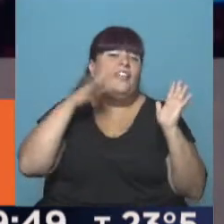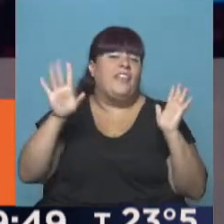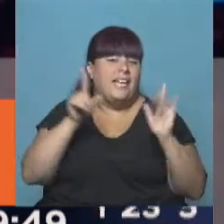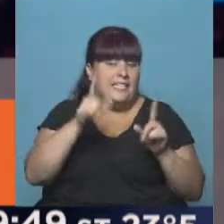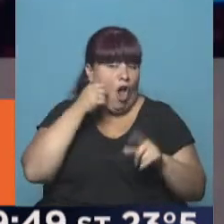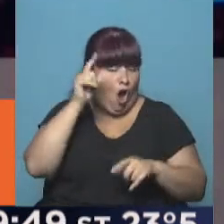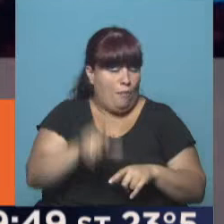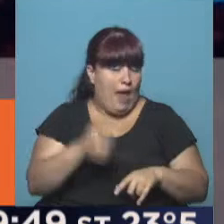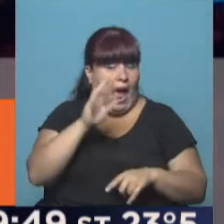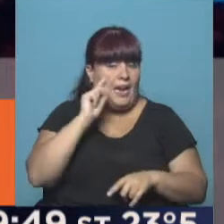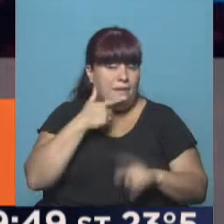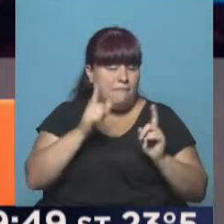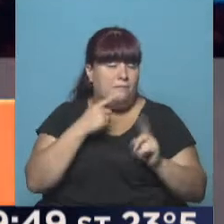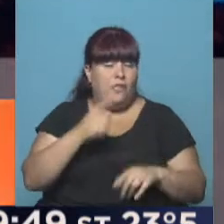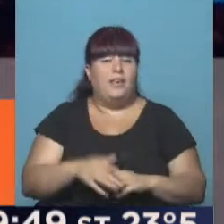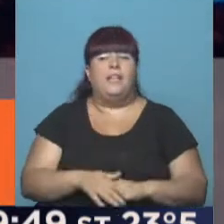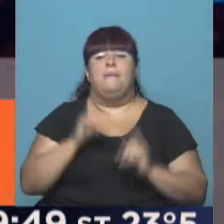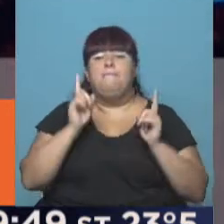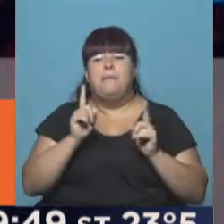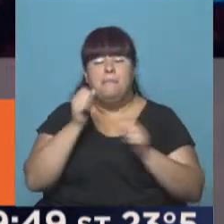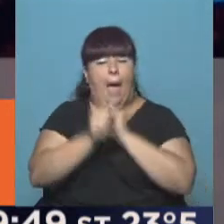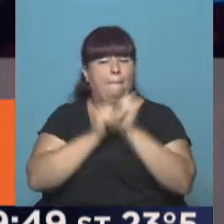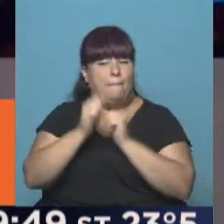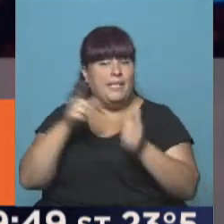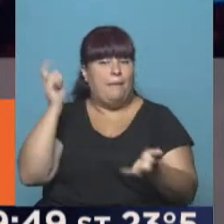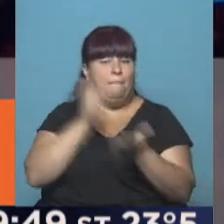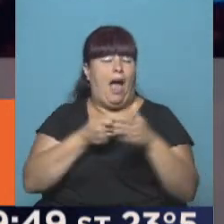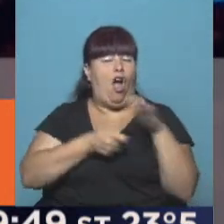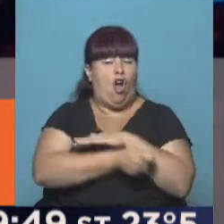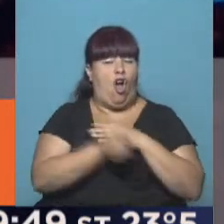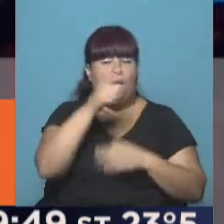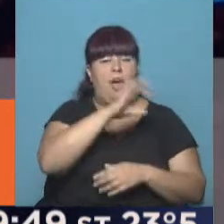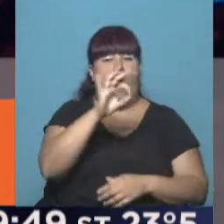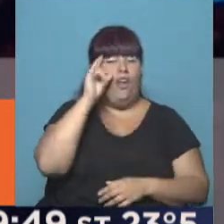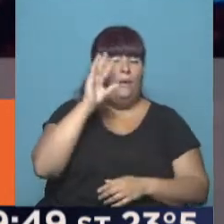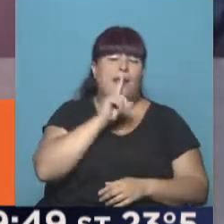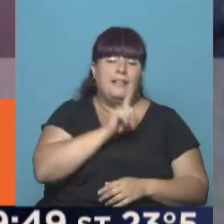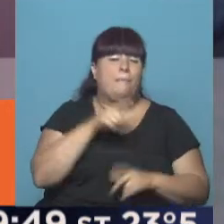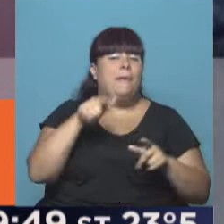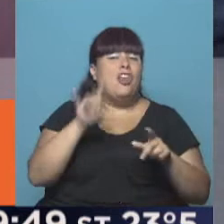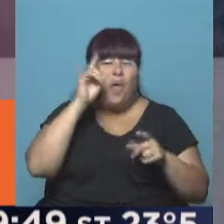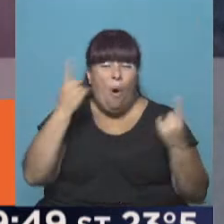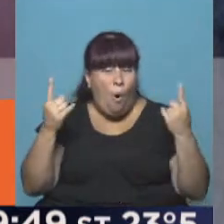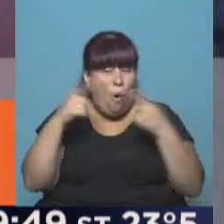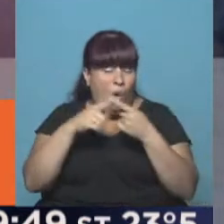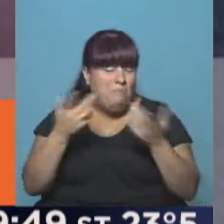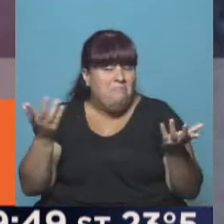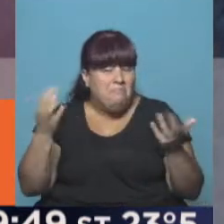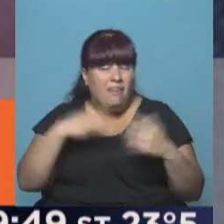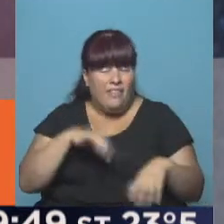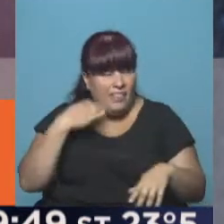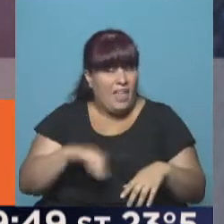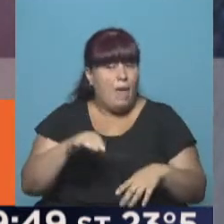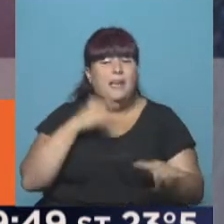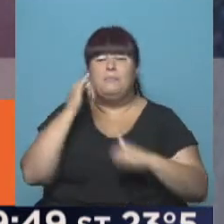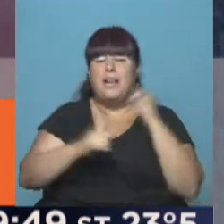propio funcionario Arribas, con la misma empresa que era la que pagaba las coimas en Odebrecht. Pero esa sola vinculación amerita de que se den